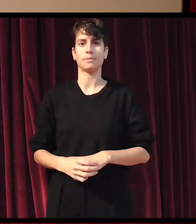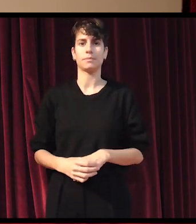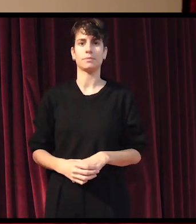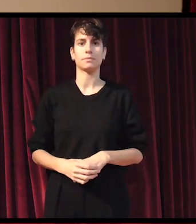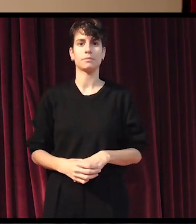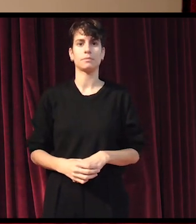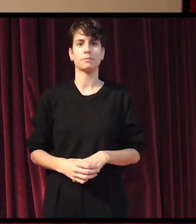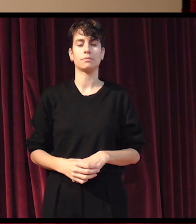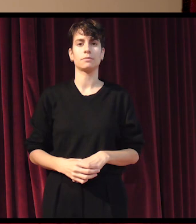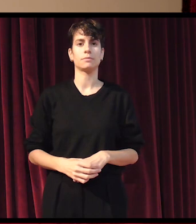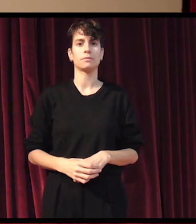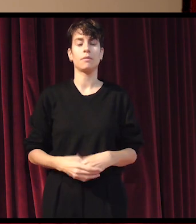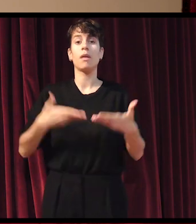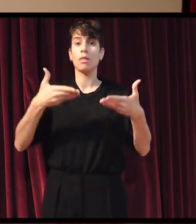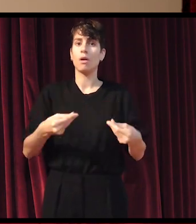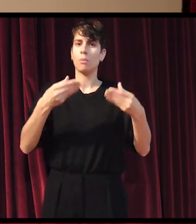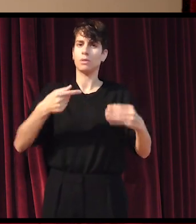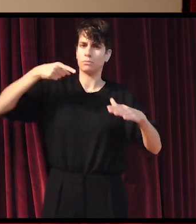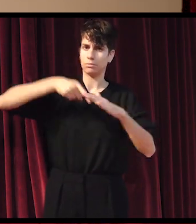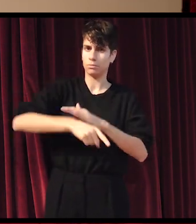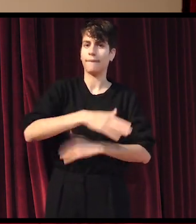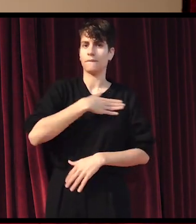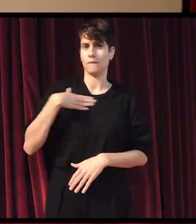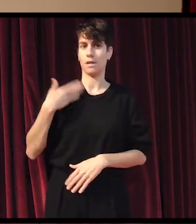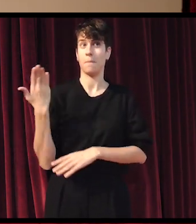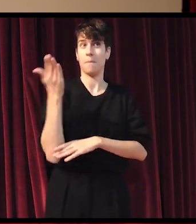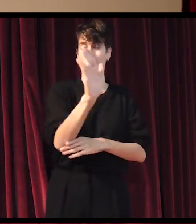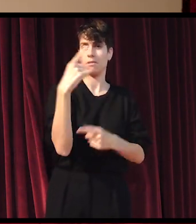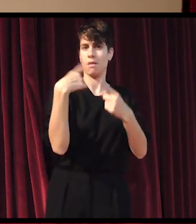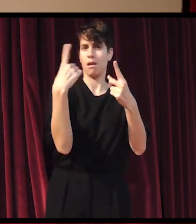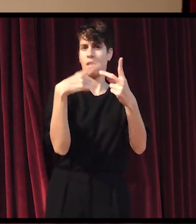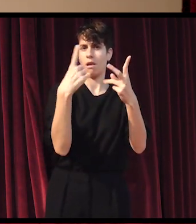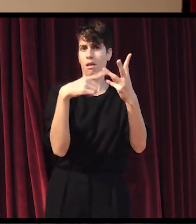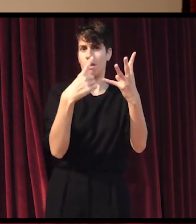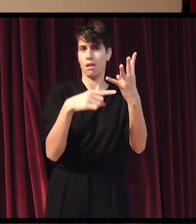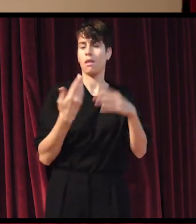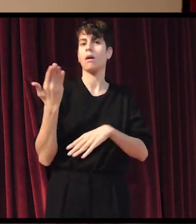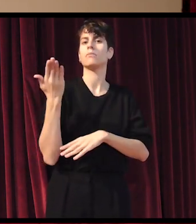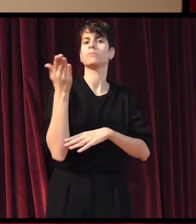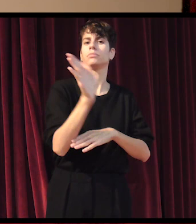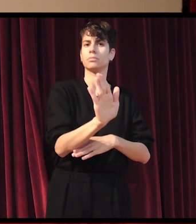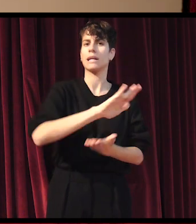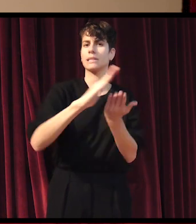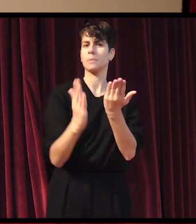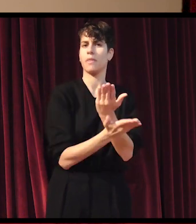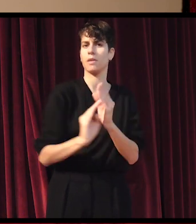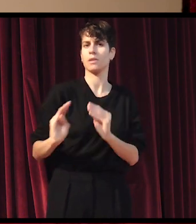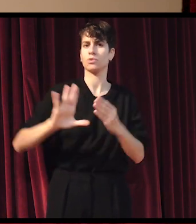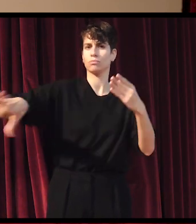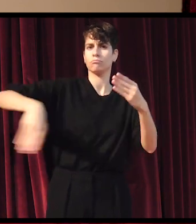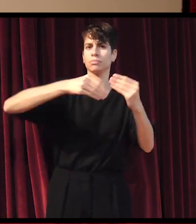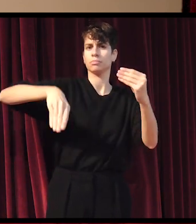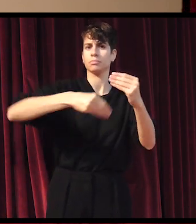Quiero entrar en detalle en toda la documentación que ha sido entregada y aportada en su expediente para que